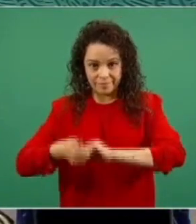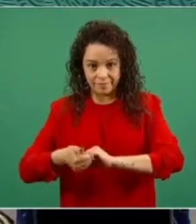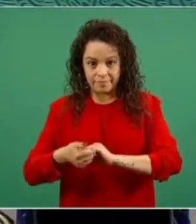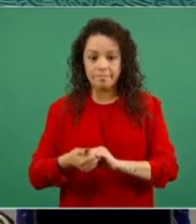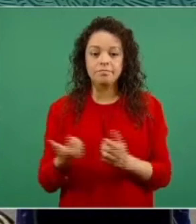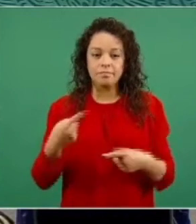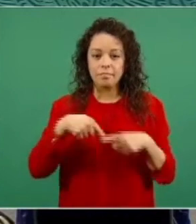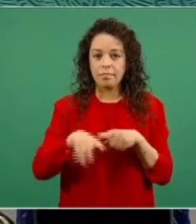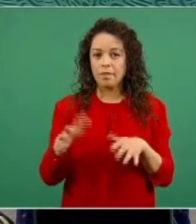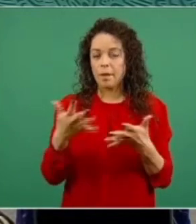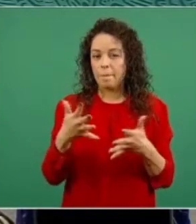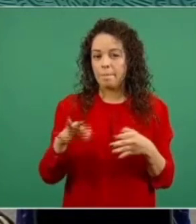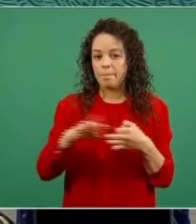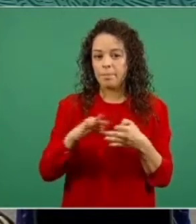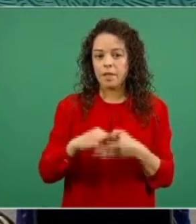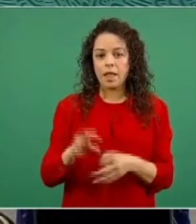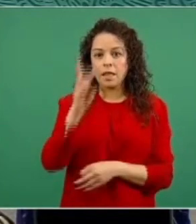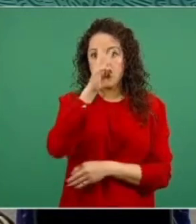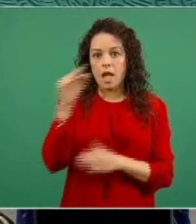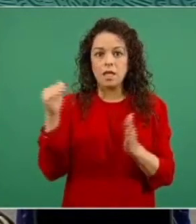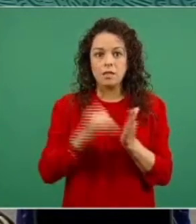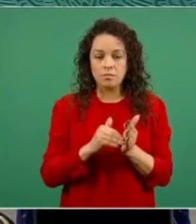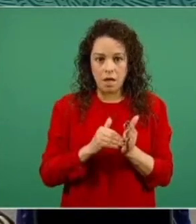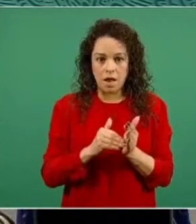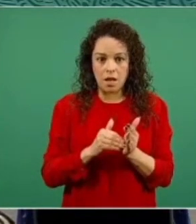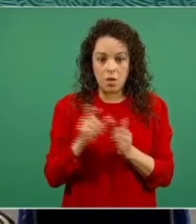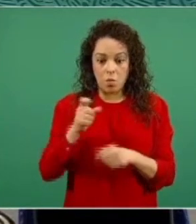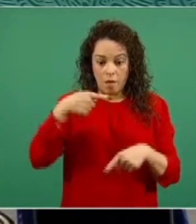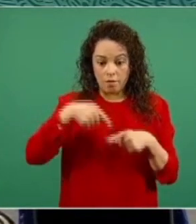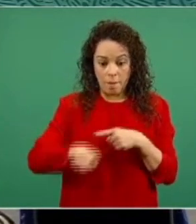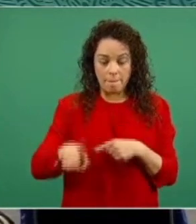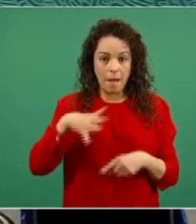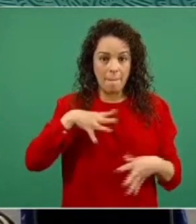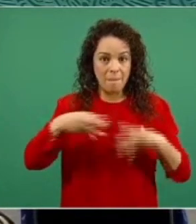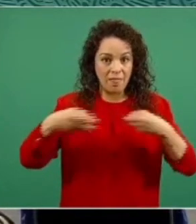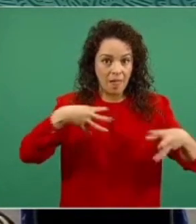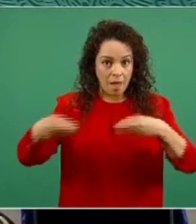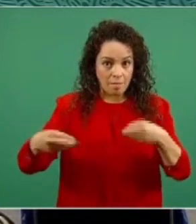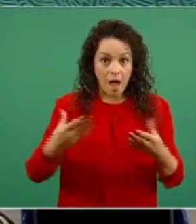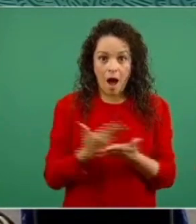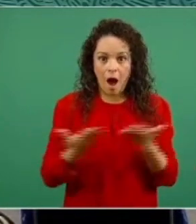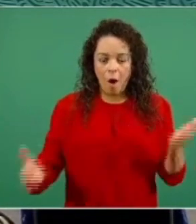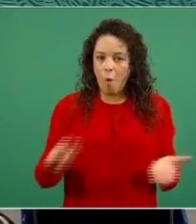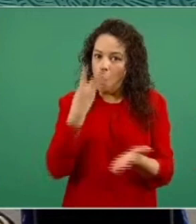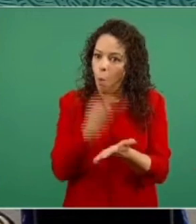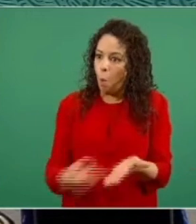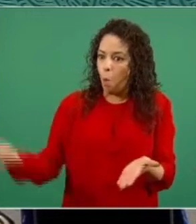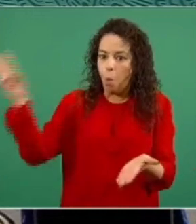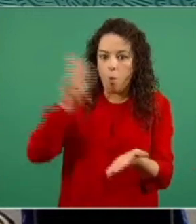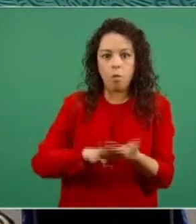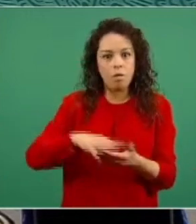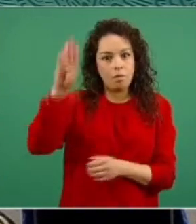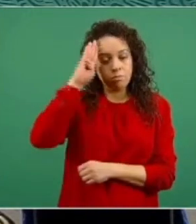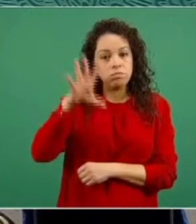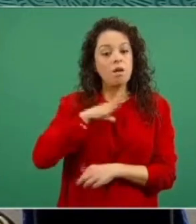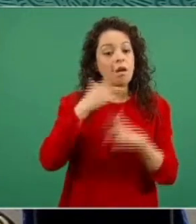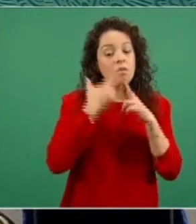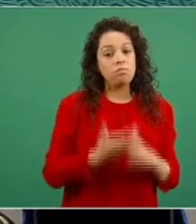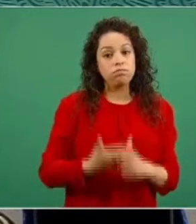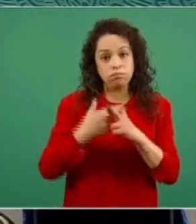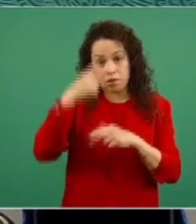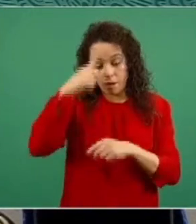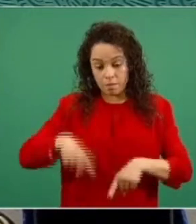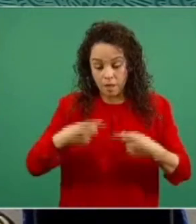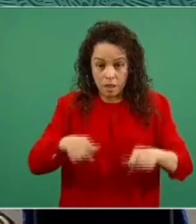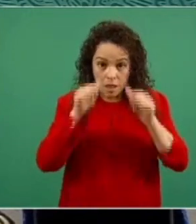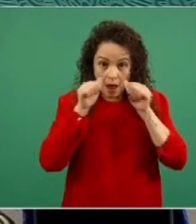con cerca de 3.000 camas al inicio de la pandemia y esto se ha triplicado en la capacidad de atención de